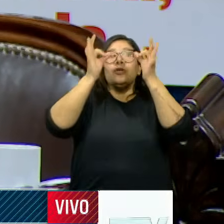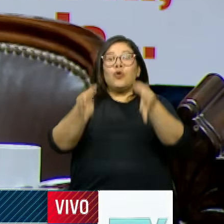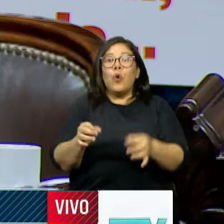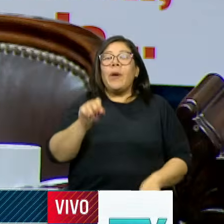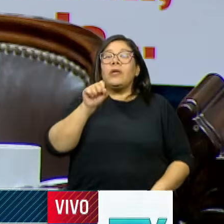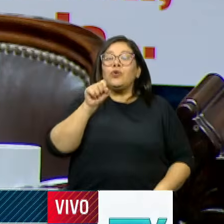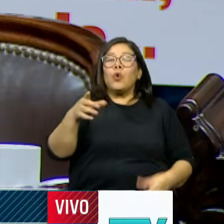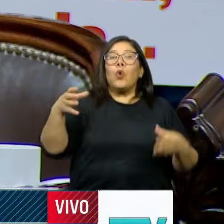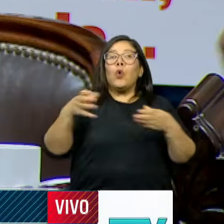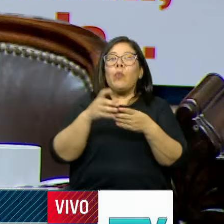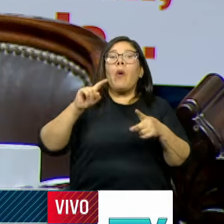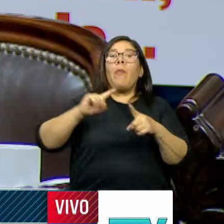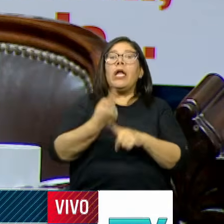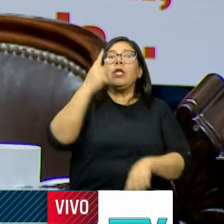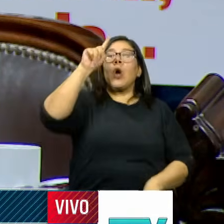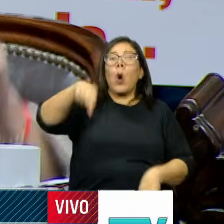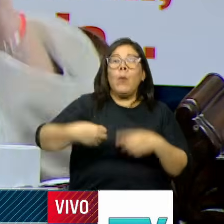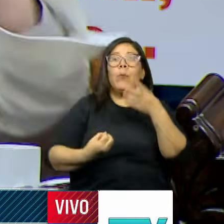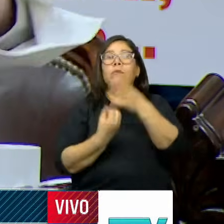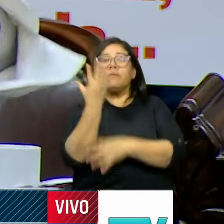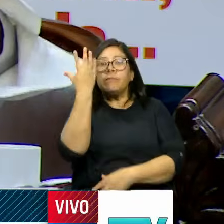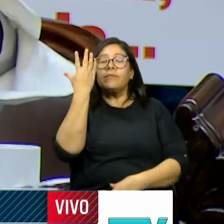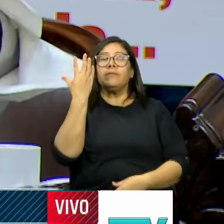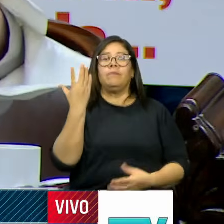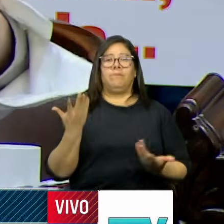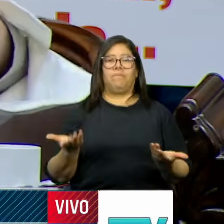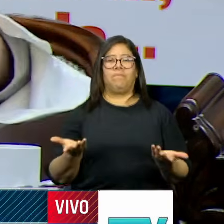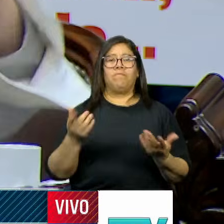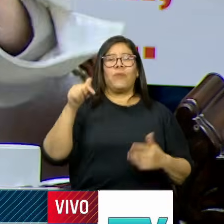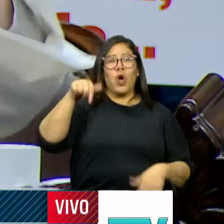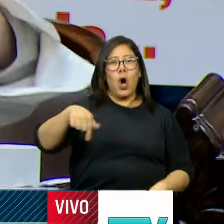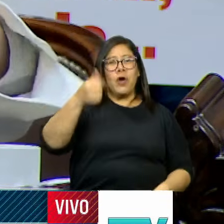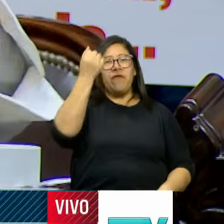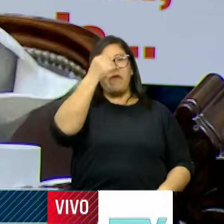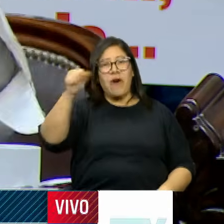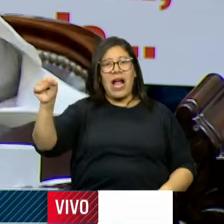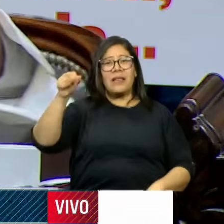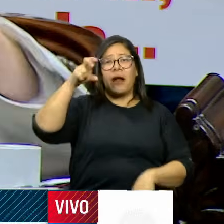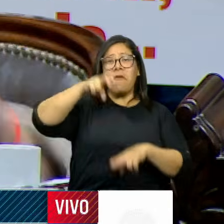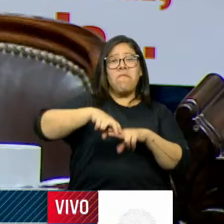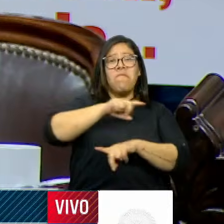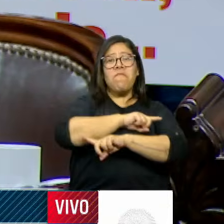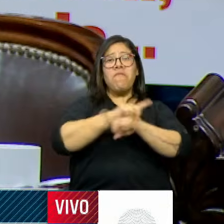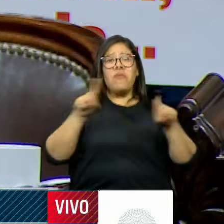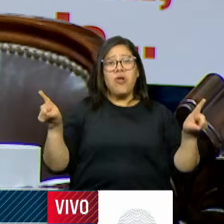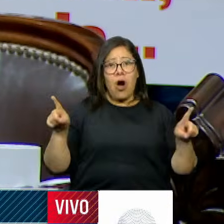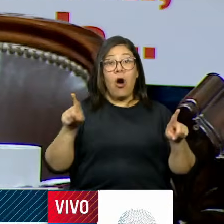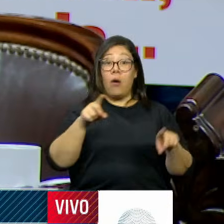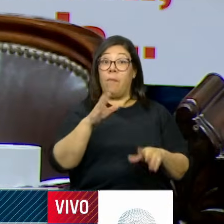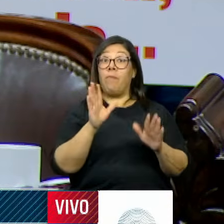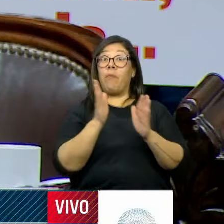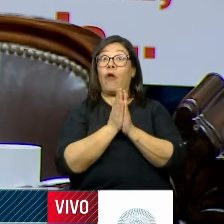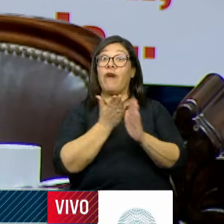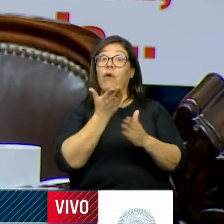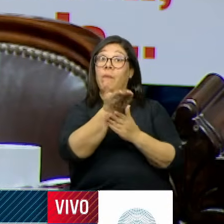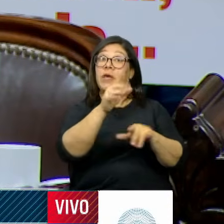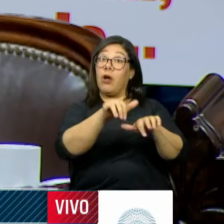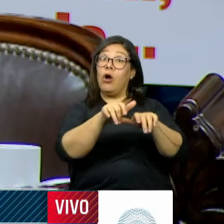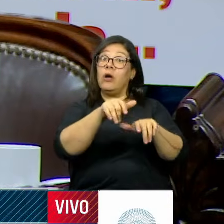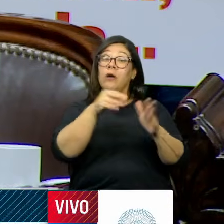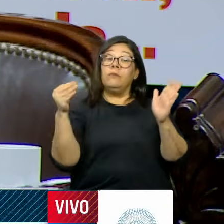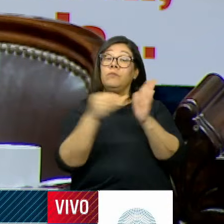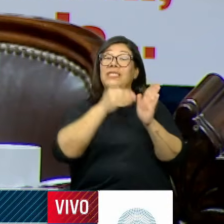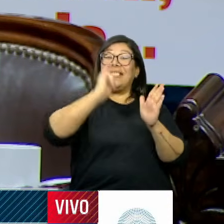próceres enseñaron. Entonces, los que no están sentados acá, que quede claro y asentado en la versión taquigráfica, son